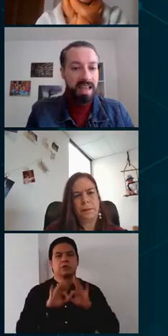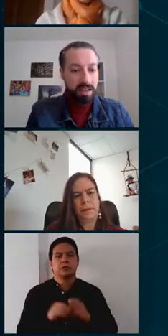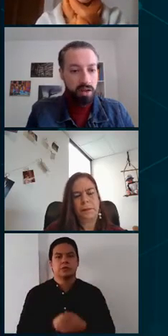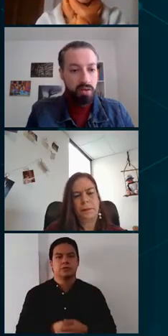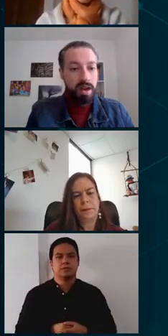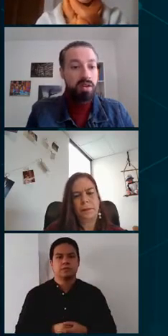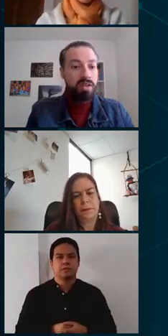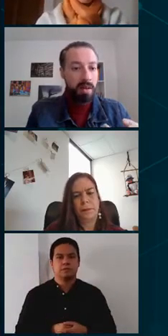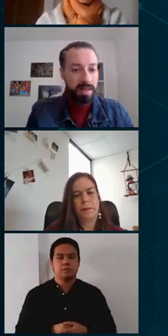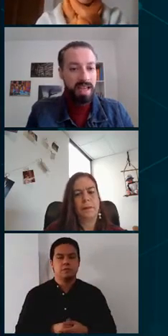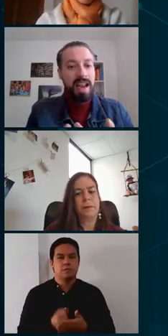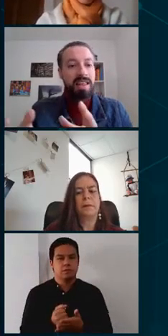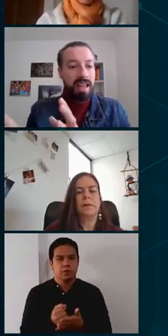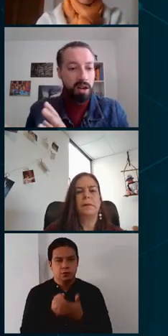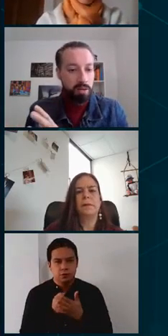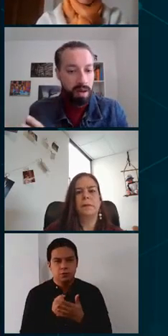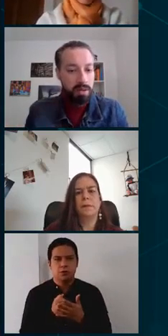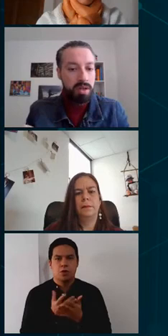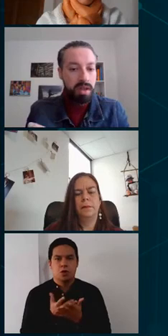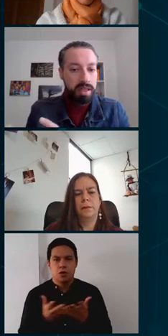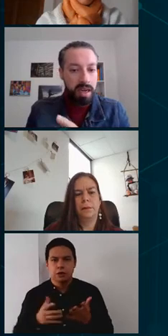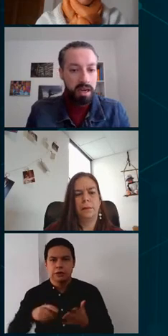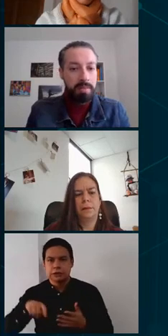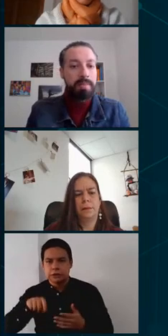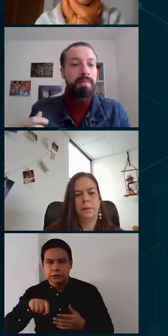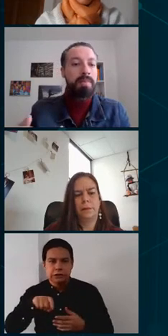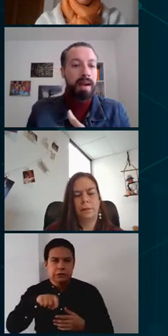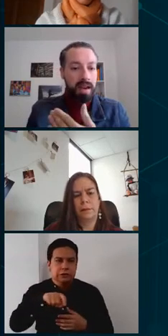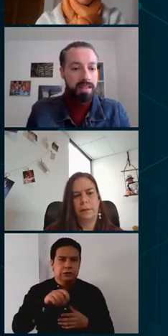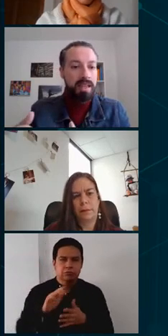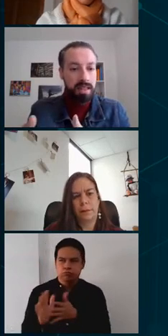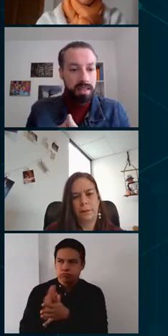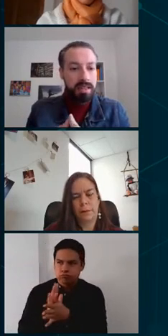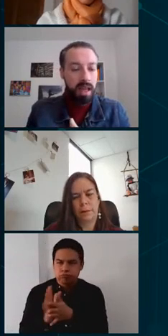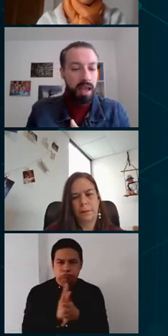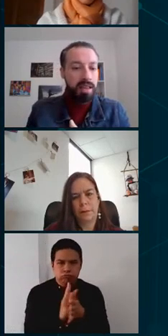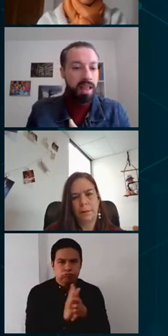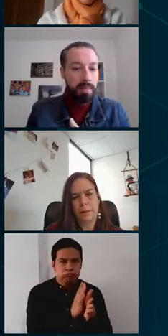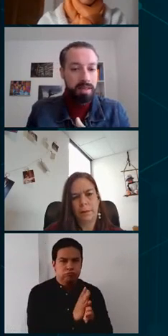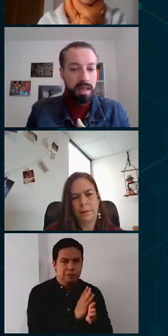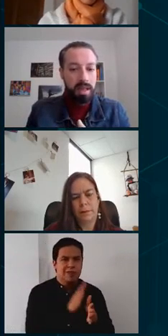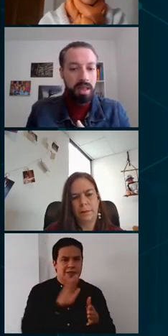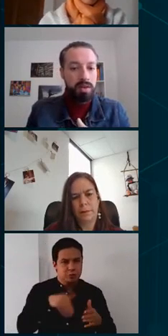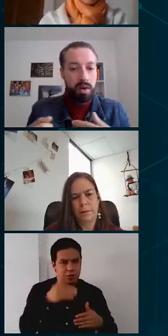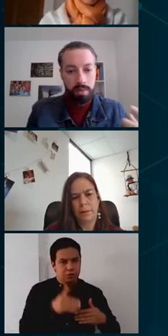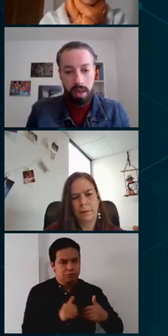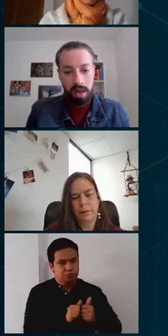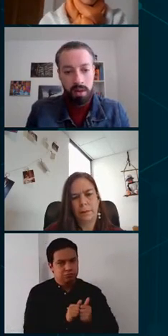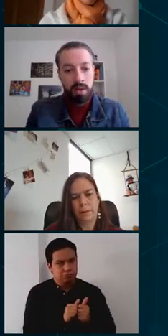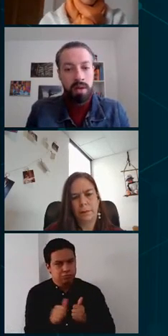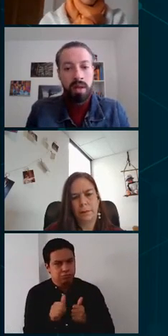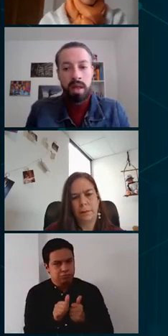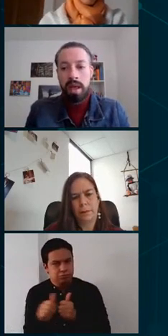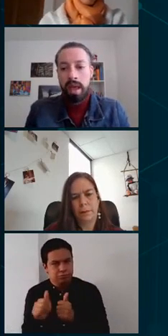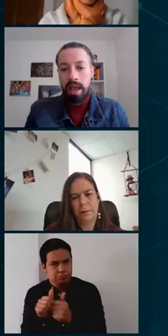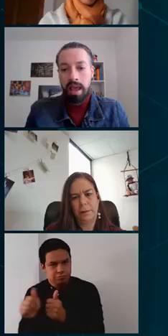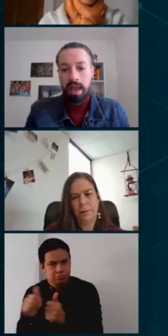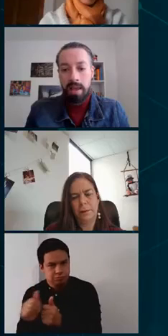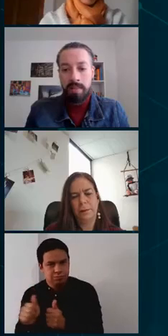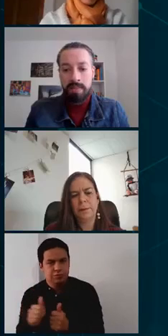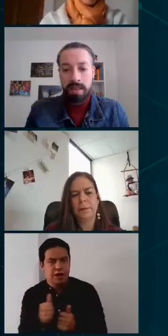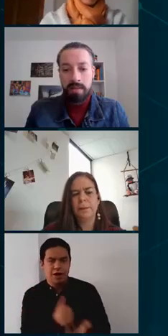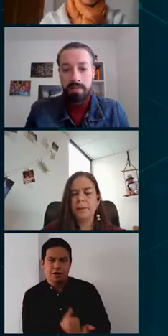esas necesidades de esos usuarios que más adelante los vamos a utilizar para las siguientes etapas dentro del modelo,